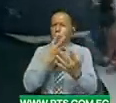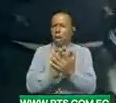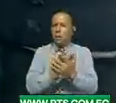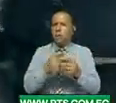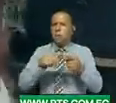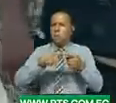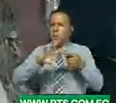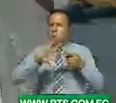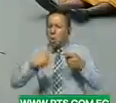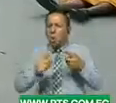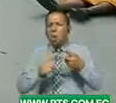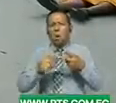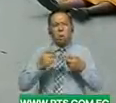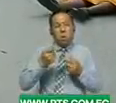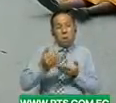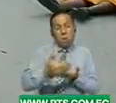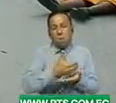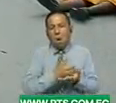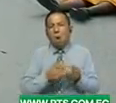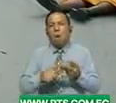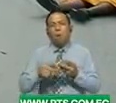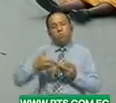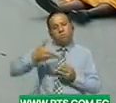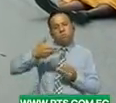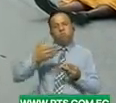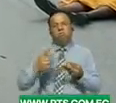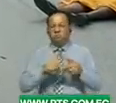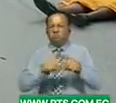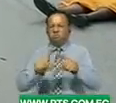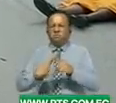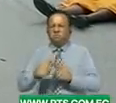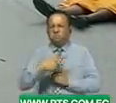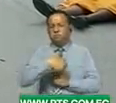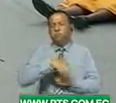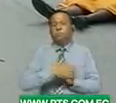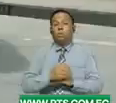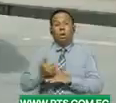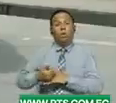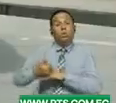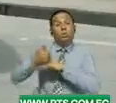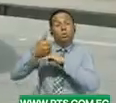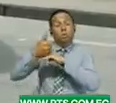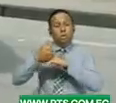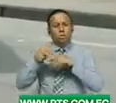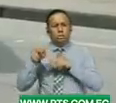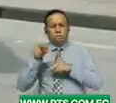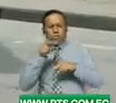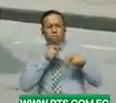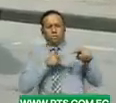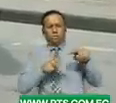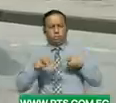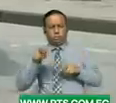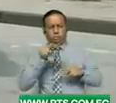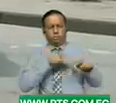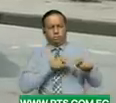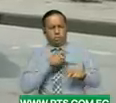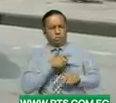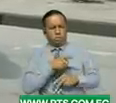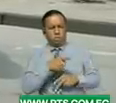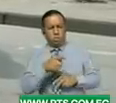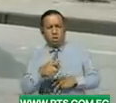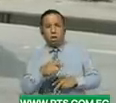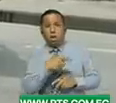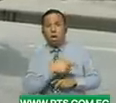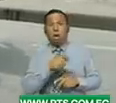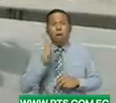extorsión, robo, asociación ilícita y tenencia de armas de fuego. Las autoridades están en alerta ya que presumen que la muerte del líder de